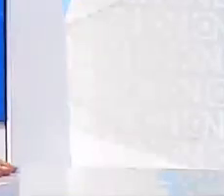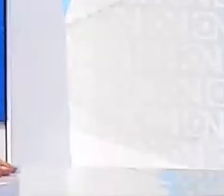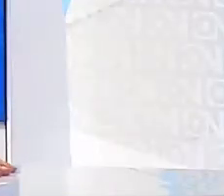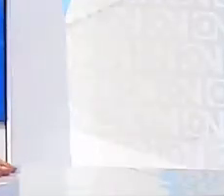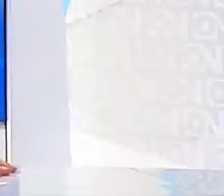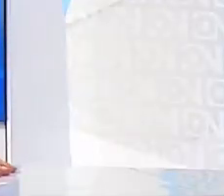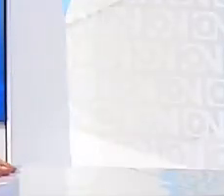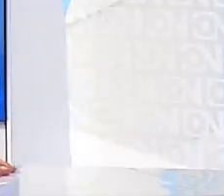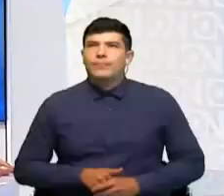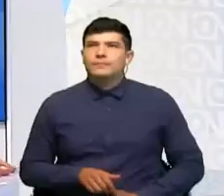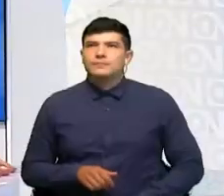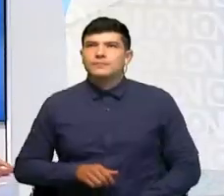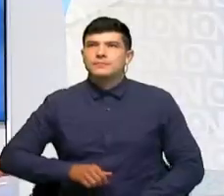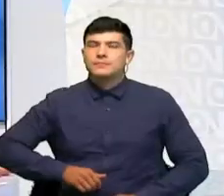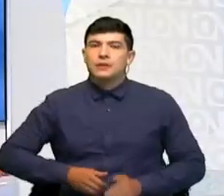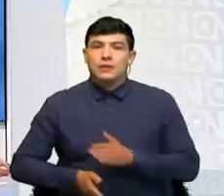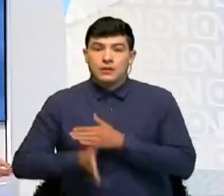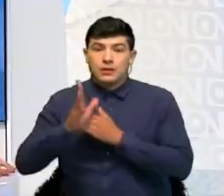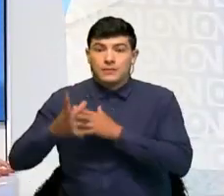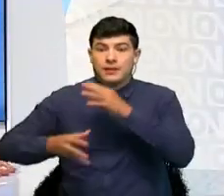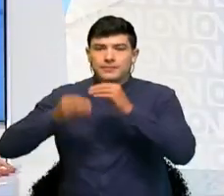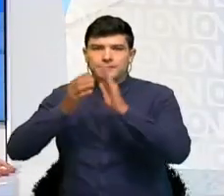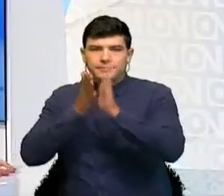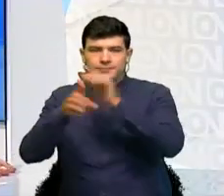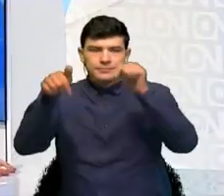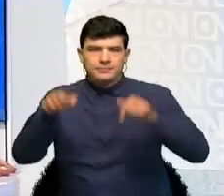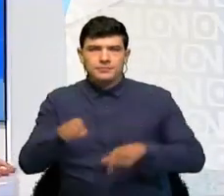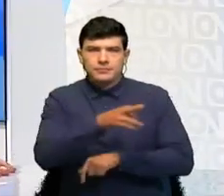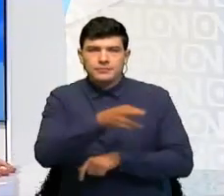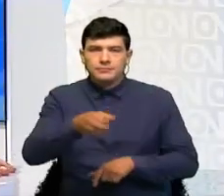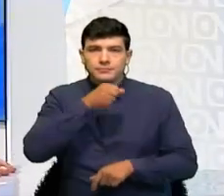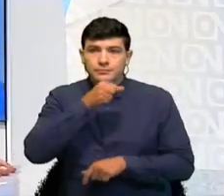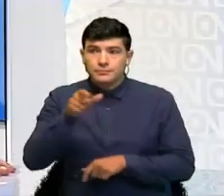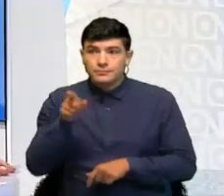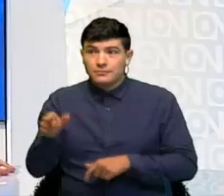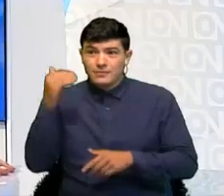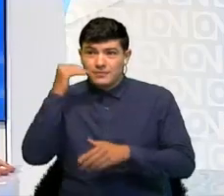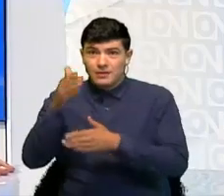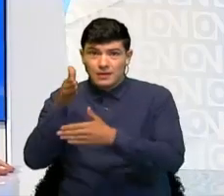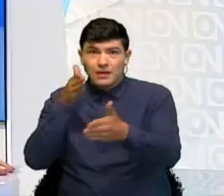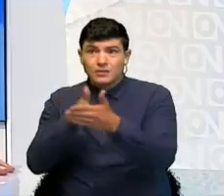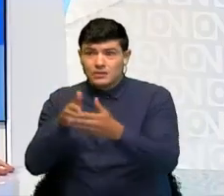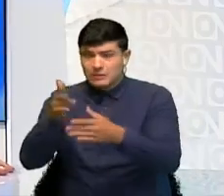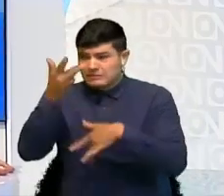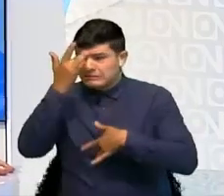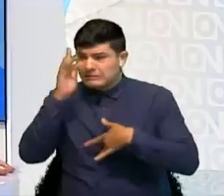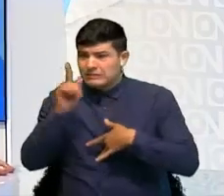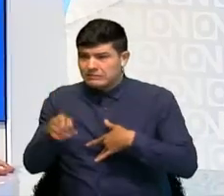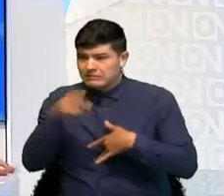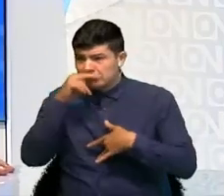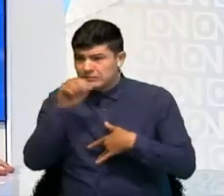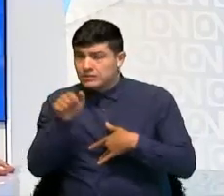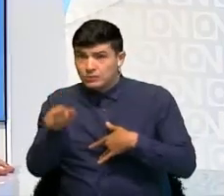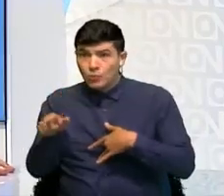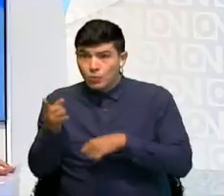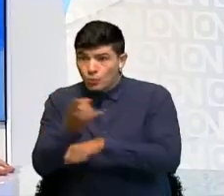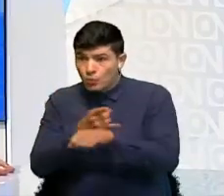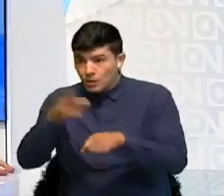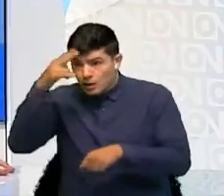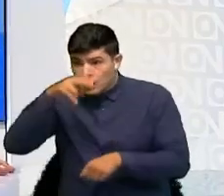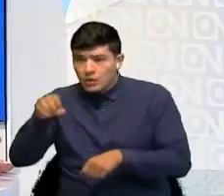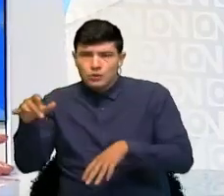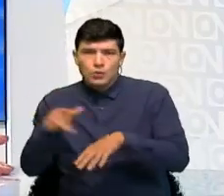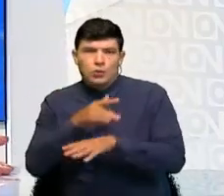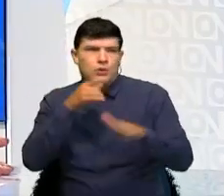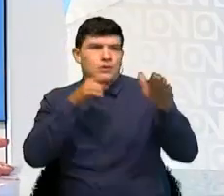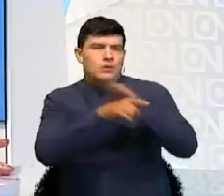continuamos con más información en oriente noticias una mujer que denunció actos de pornografía infantil donde era usado su hijo tuvo que salir de su